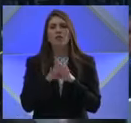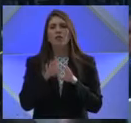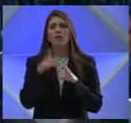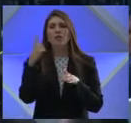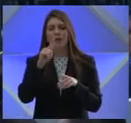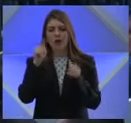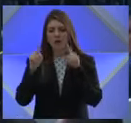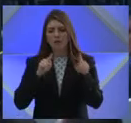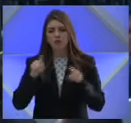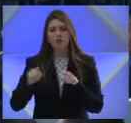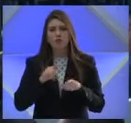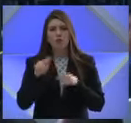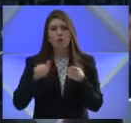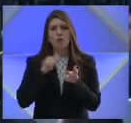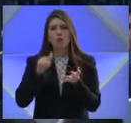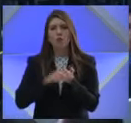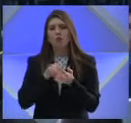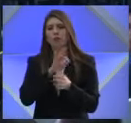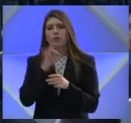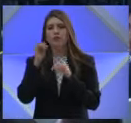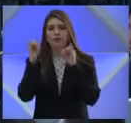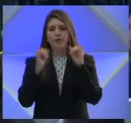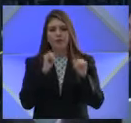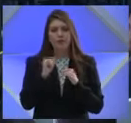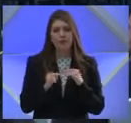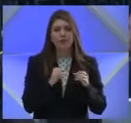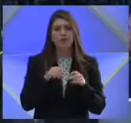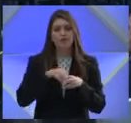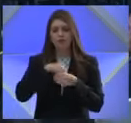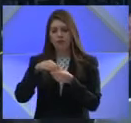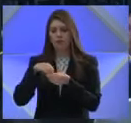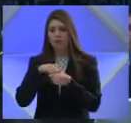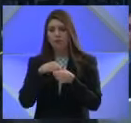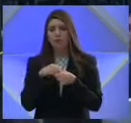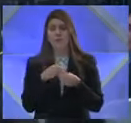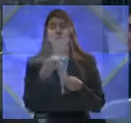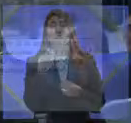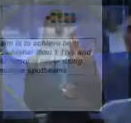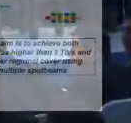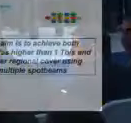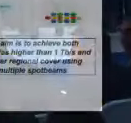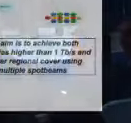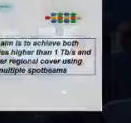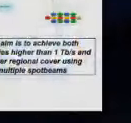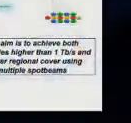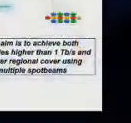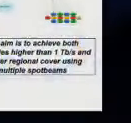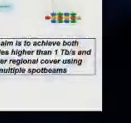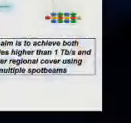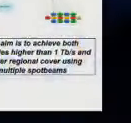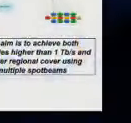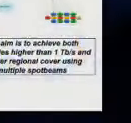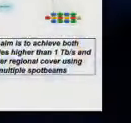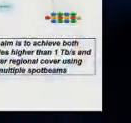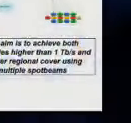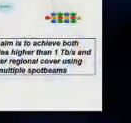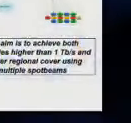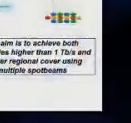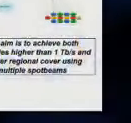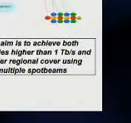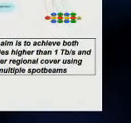y de iu de los gateways para eso se está usando ya conceptos de